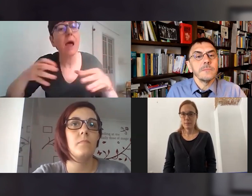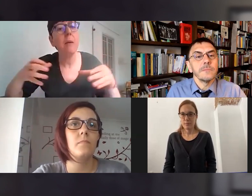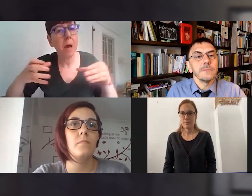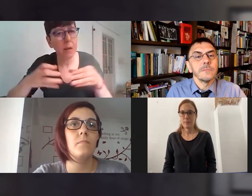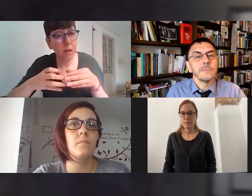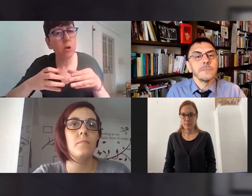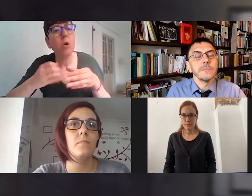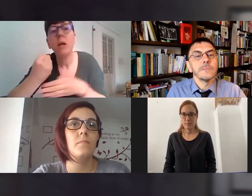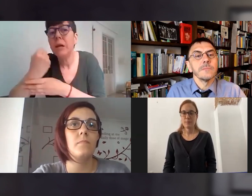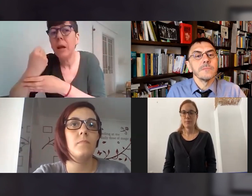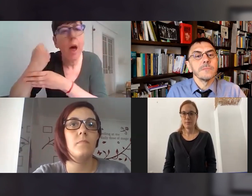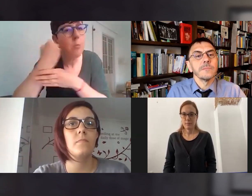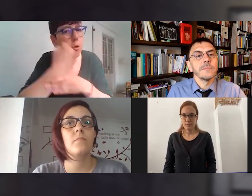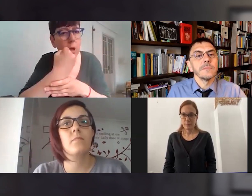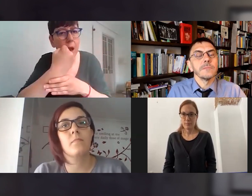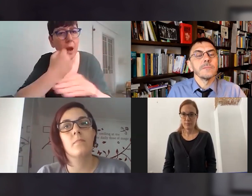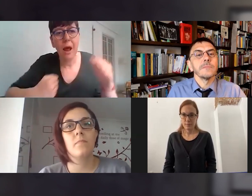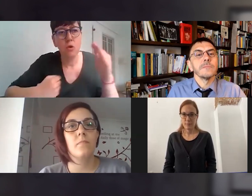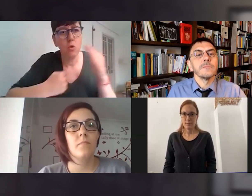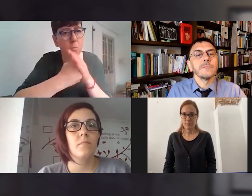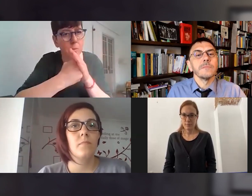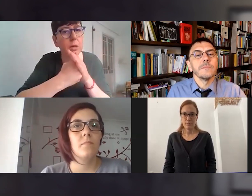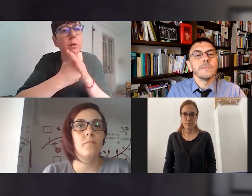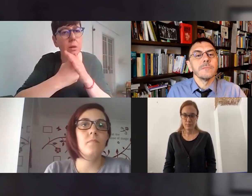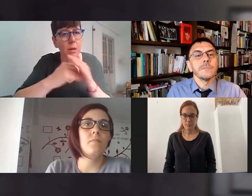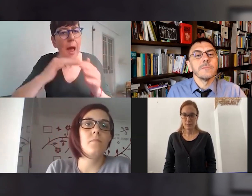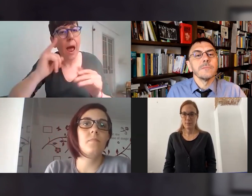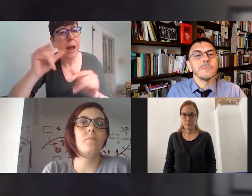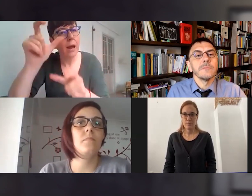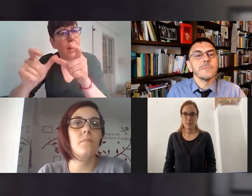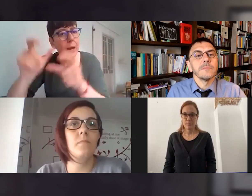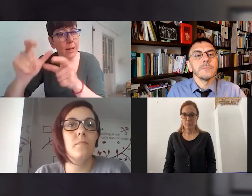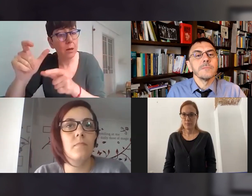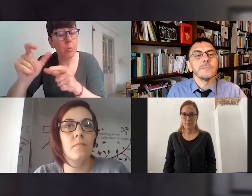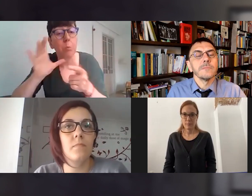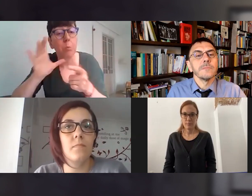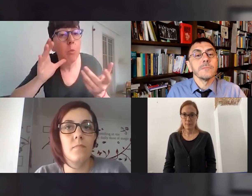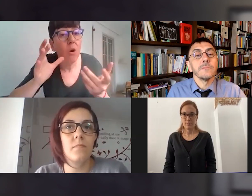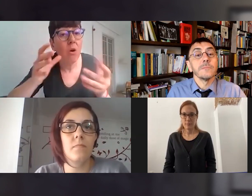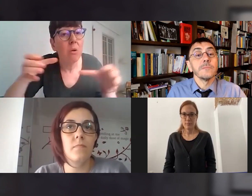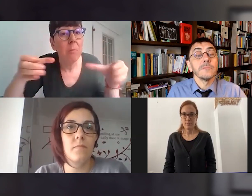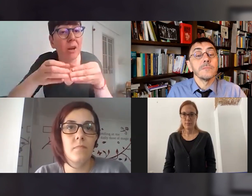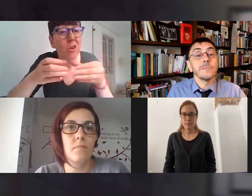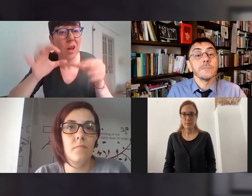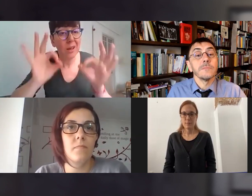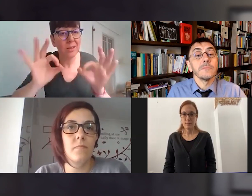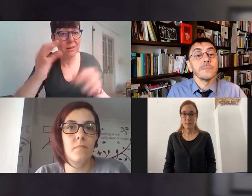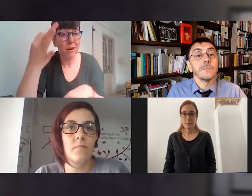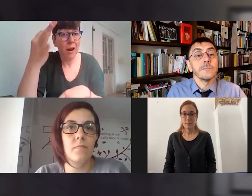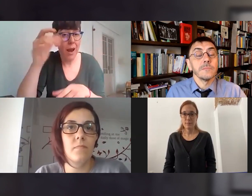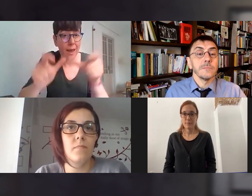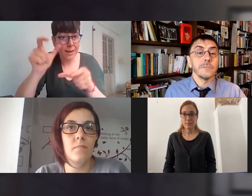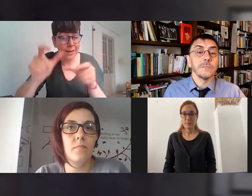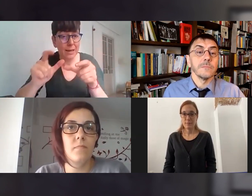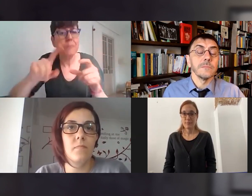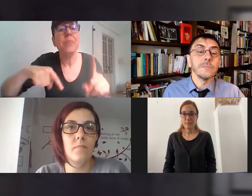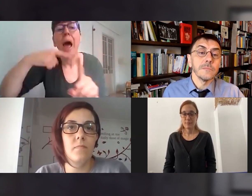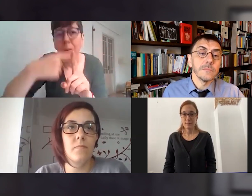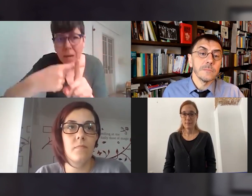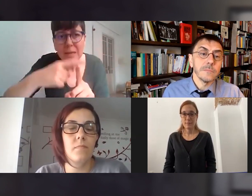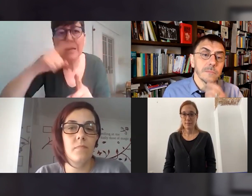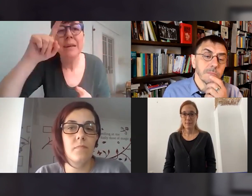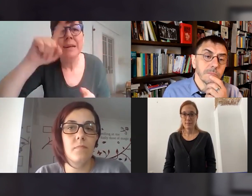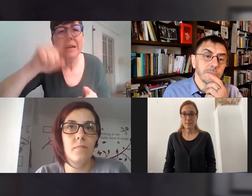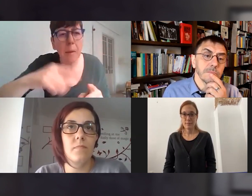sienten vulnerables. Y bueno, el partido va a apoyar a tope, porque hay mucha gente y porque